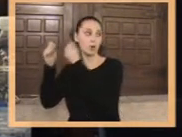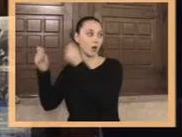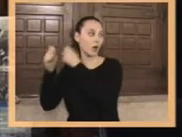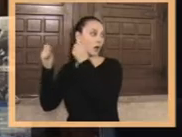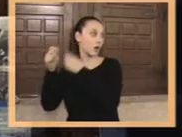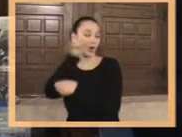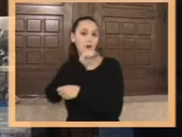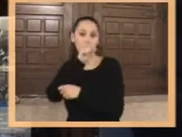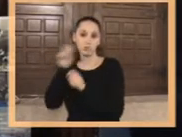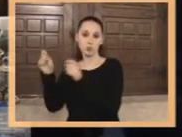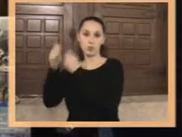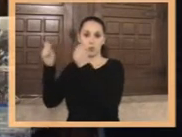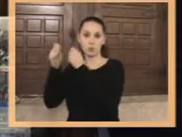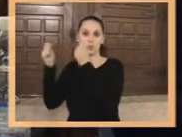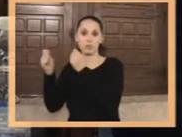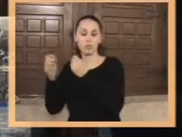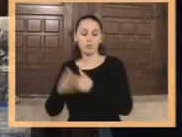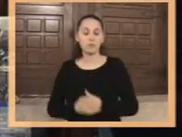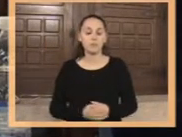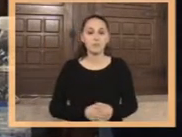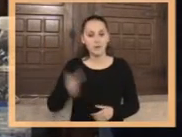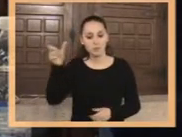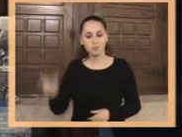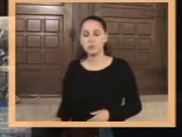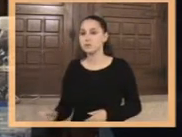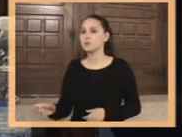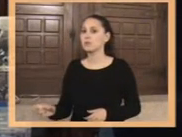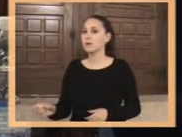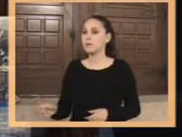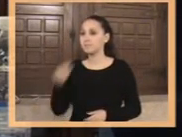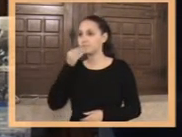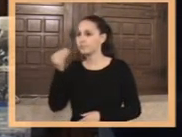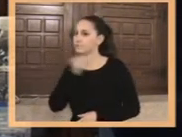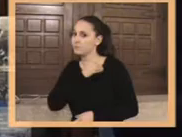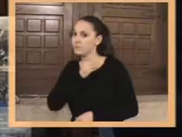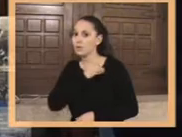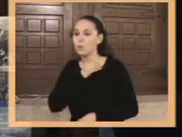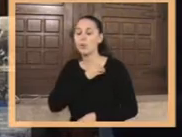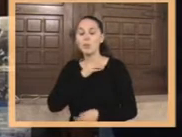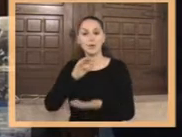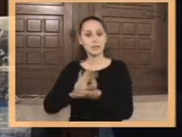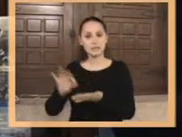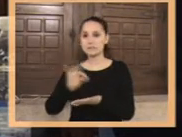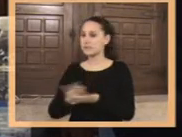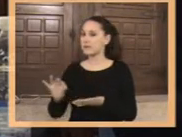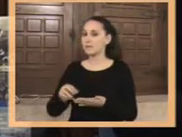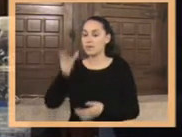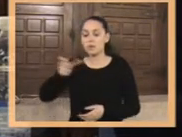redes sociales, en Protección Civil y en aquellos servicios que siempre le pedía cualquier